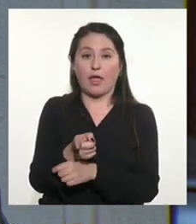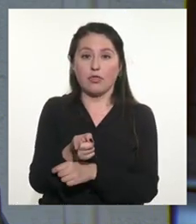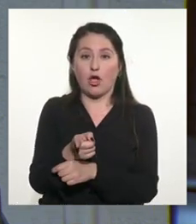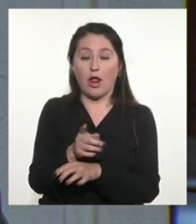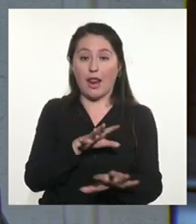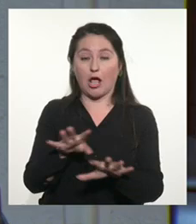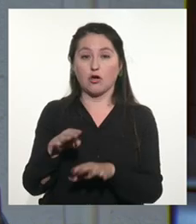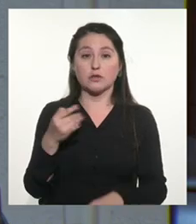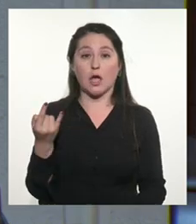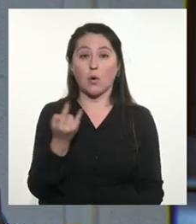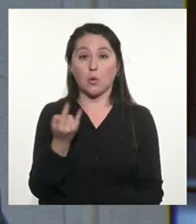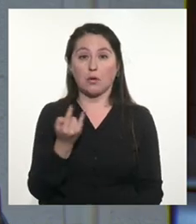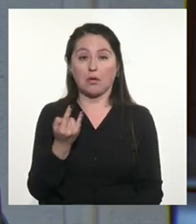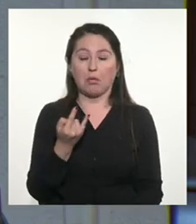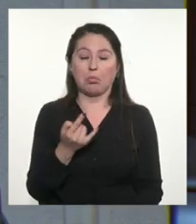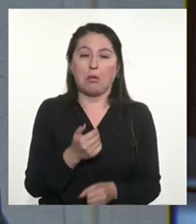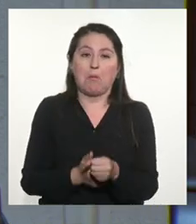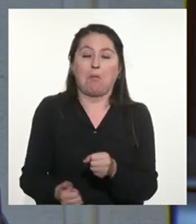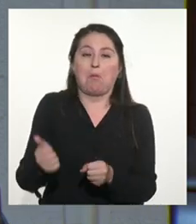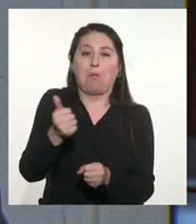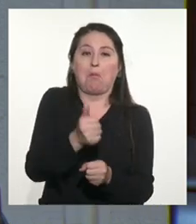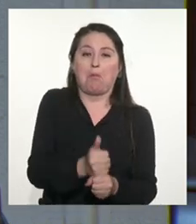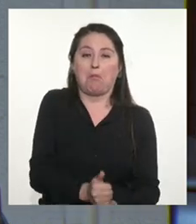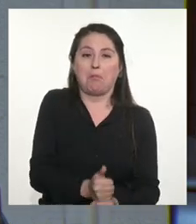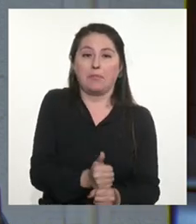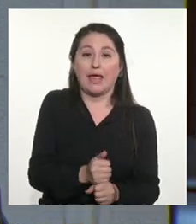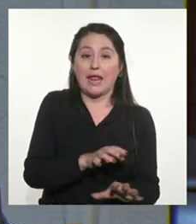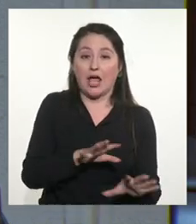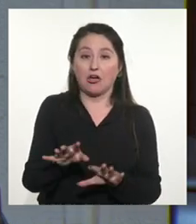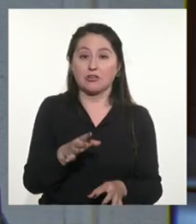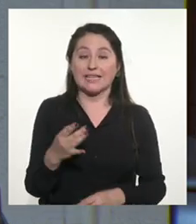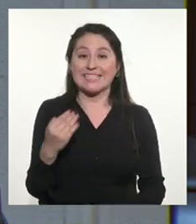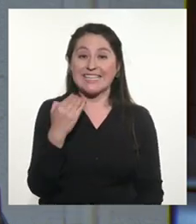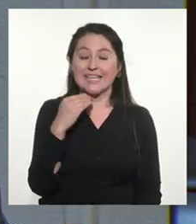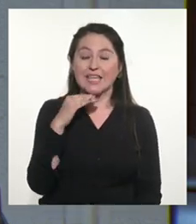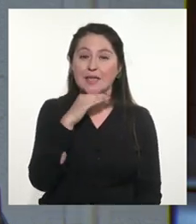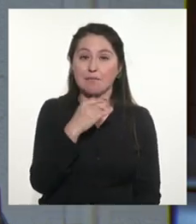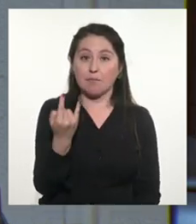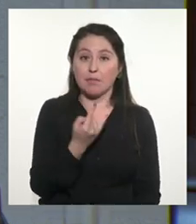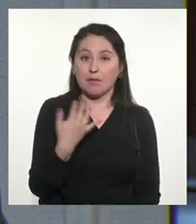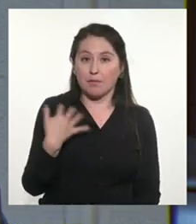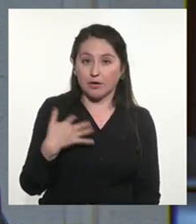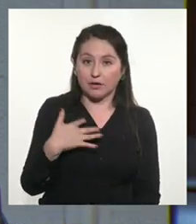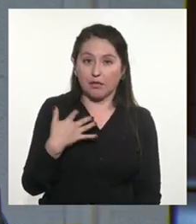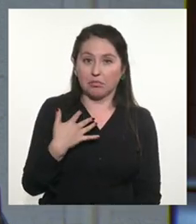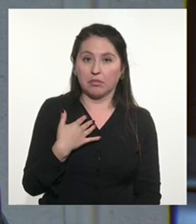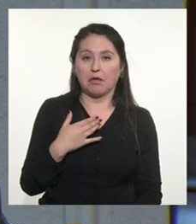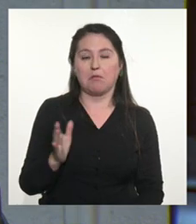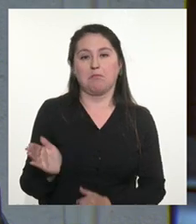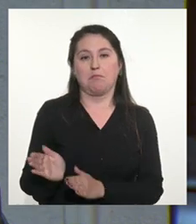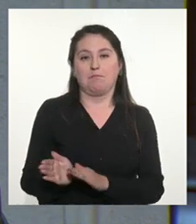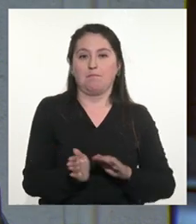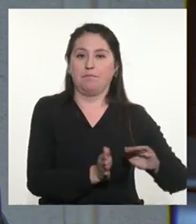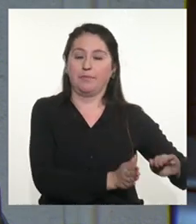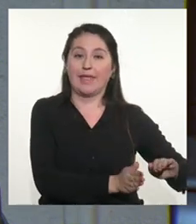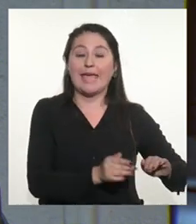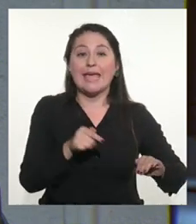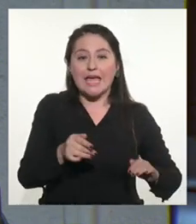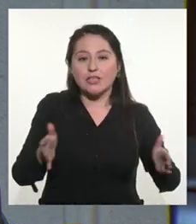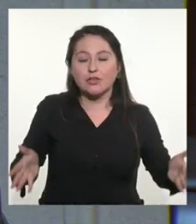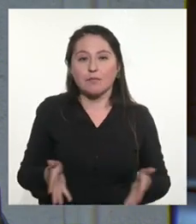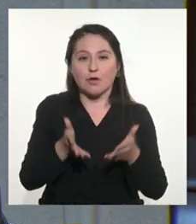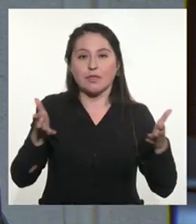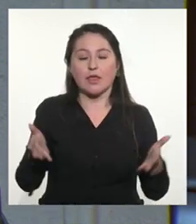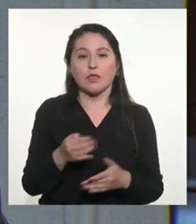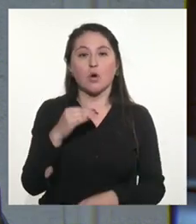se comerán las cosas importantes y este tipo de iniciativas que son relevantes pasan al segundo plano y por eso estamos impulsando con urgencia este